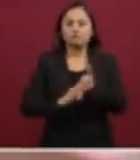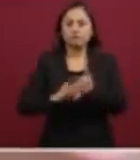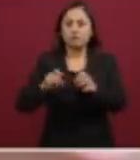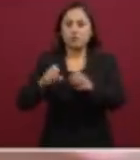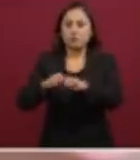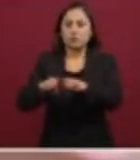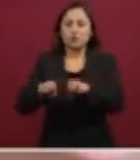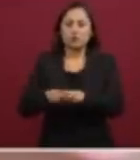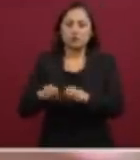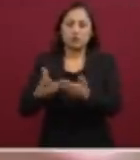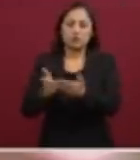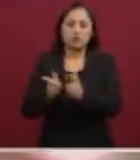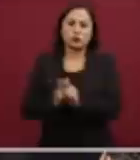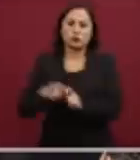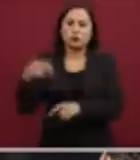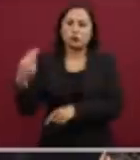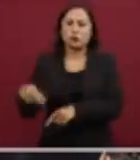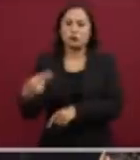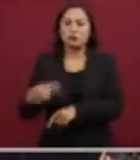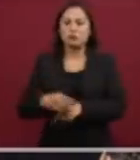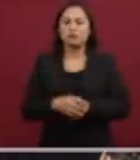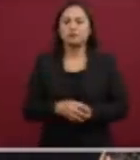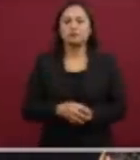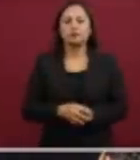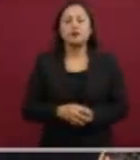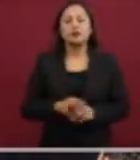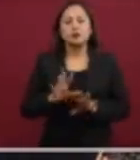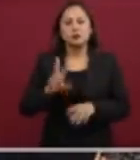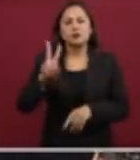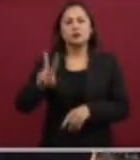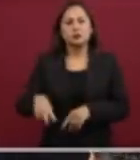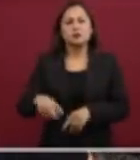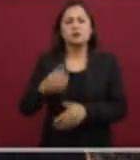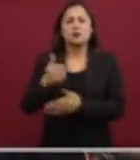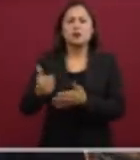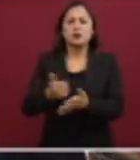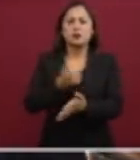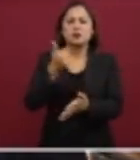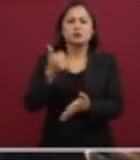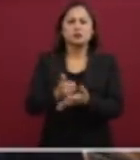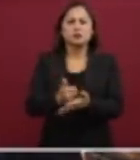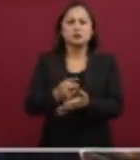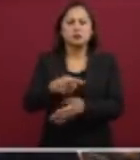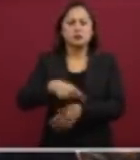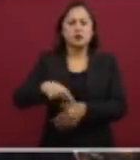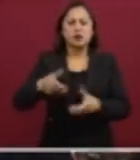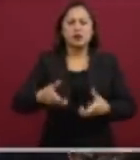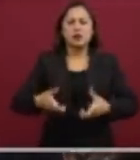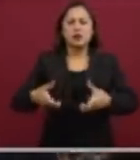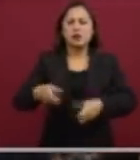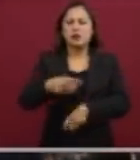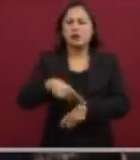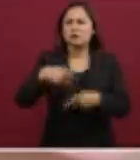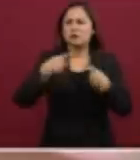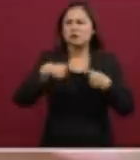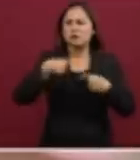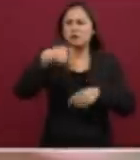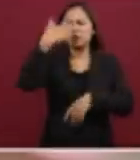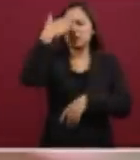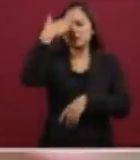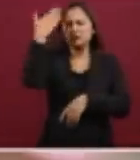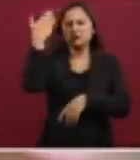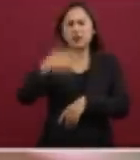común en las ciudades, por ejemplo, también, que en los barrios la gente conozca quién vende droga,